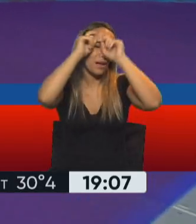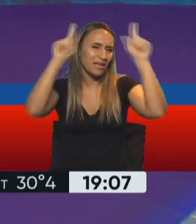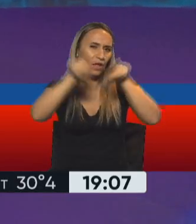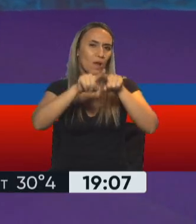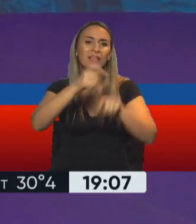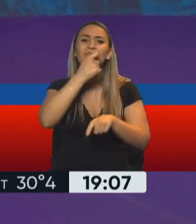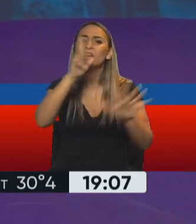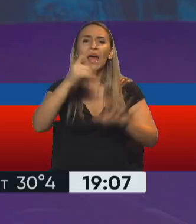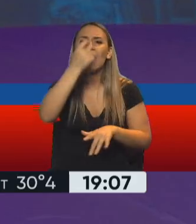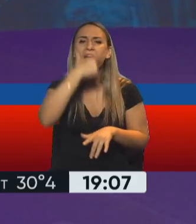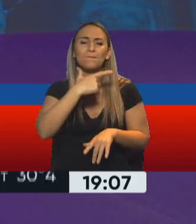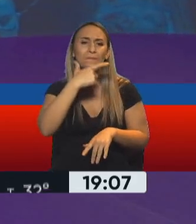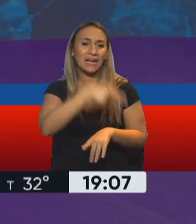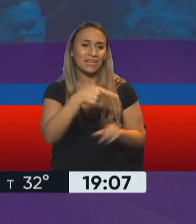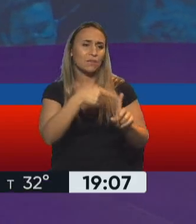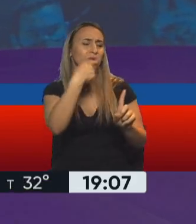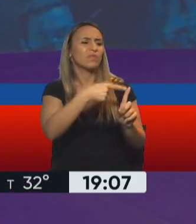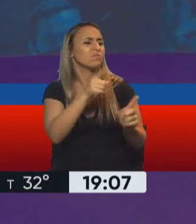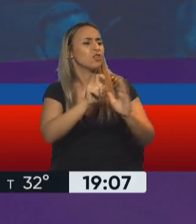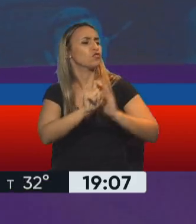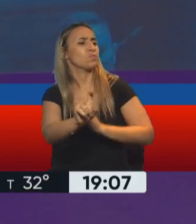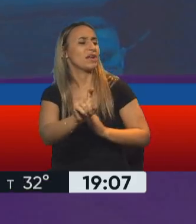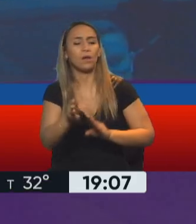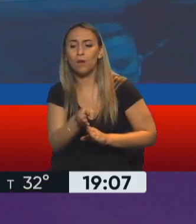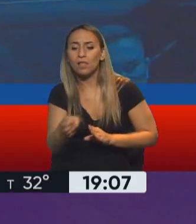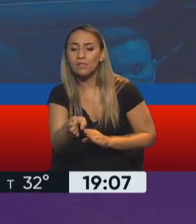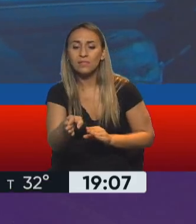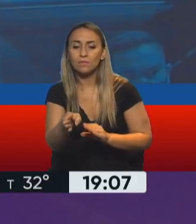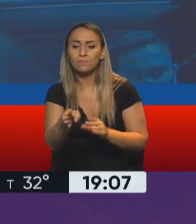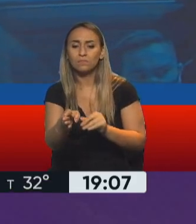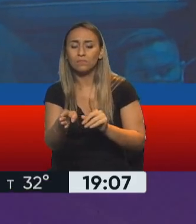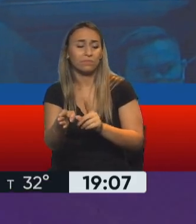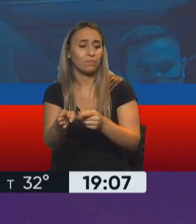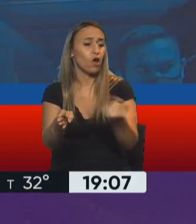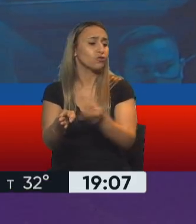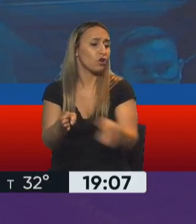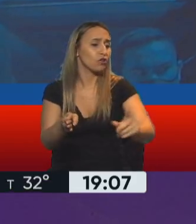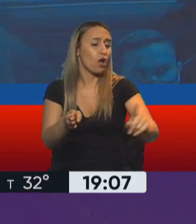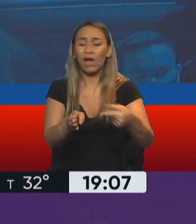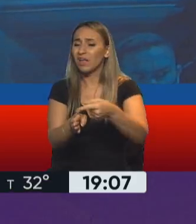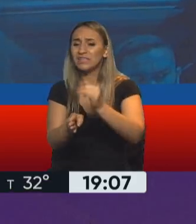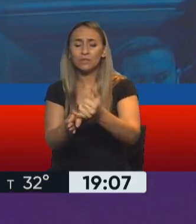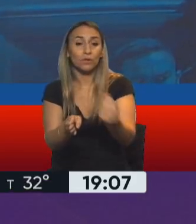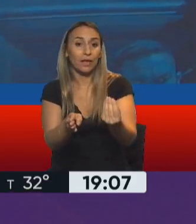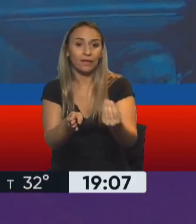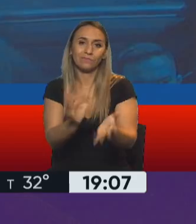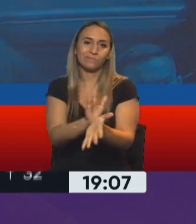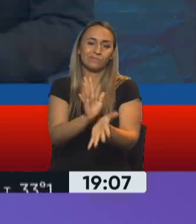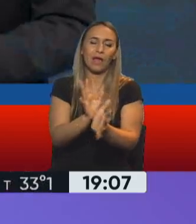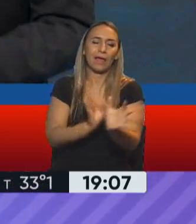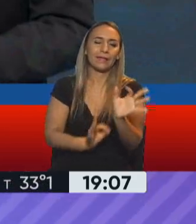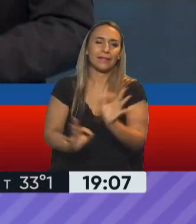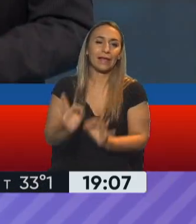preguntado, señor, ¿por qué el submarino fue por este lugar y no por este otro? Y que eso implicaba una estrategia,